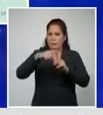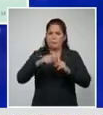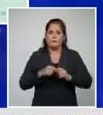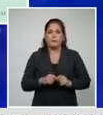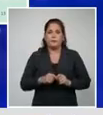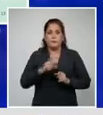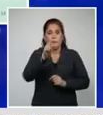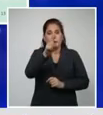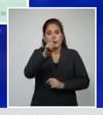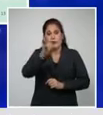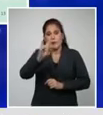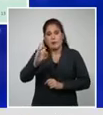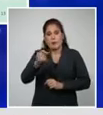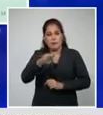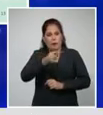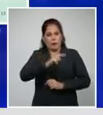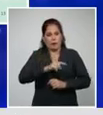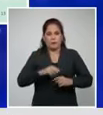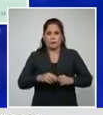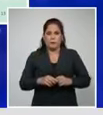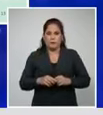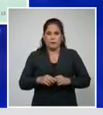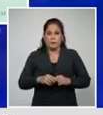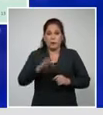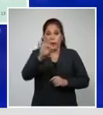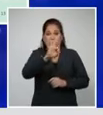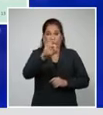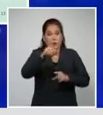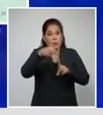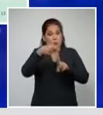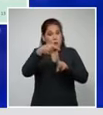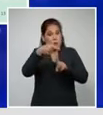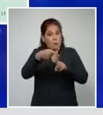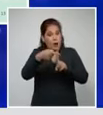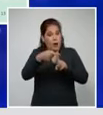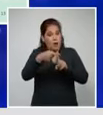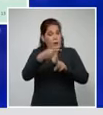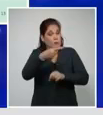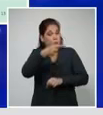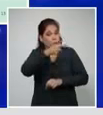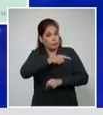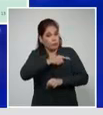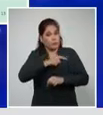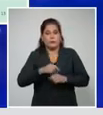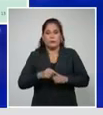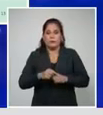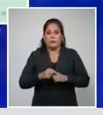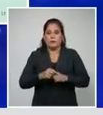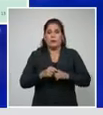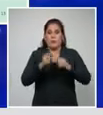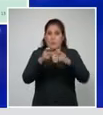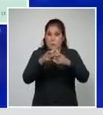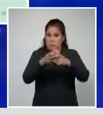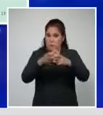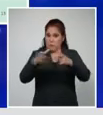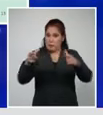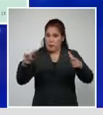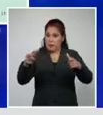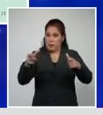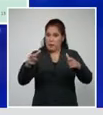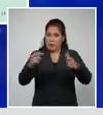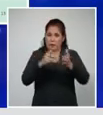casos autóctonos ayer, 8 más que la jornada anterior, cifra elevada para el